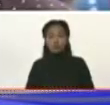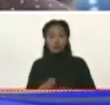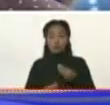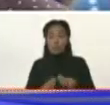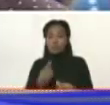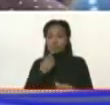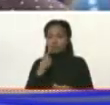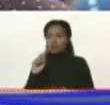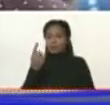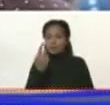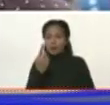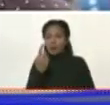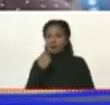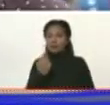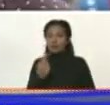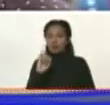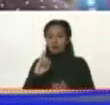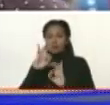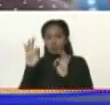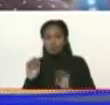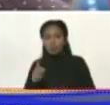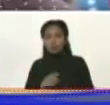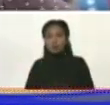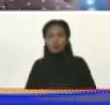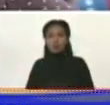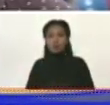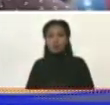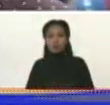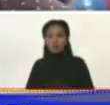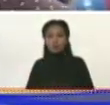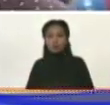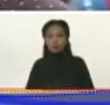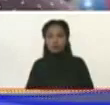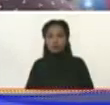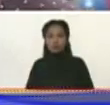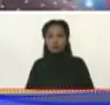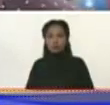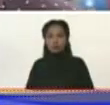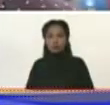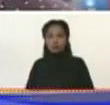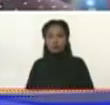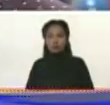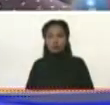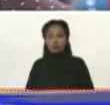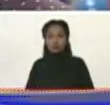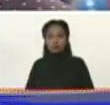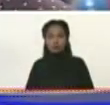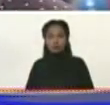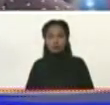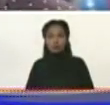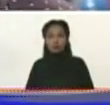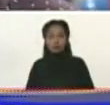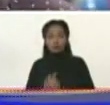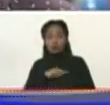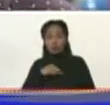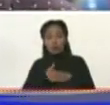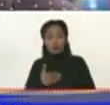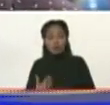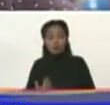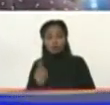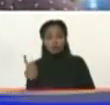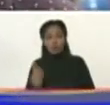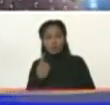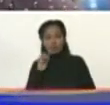dijimos la primera vez. Nous souhaitons que ça soit pas seulement un congrès. Y queremos que no solo pase